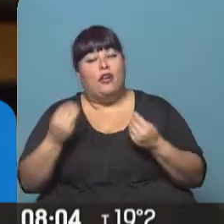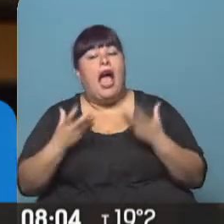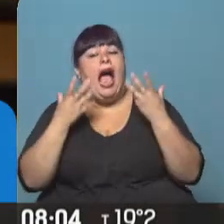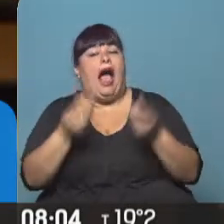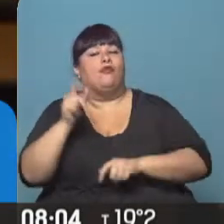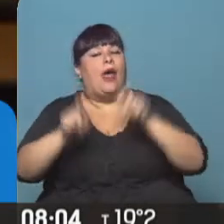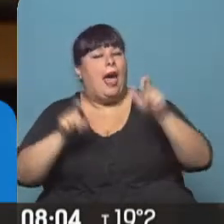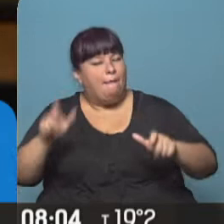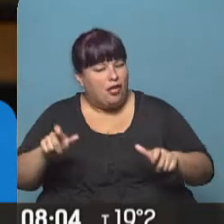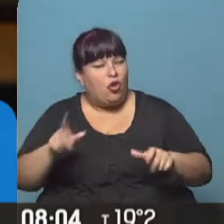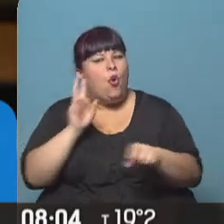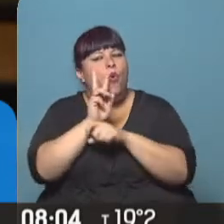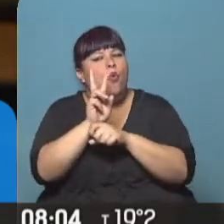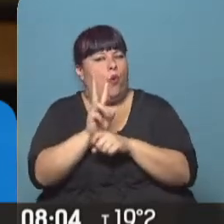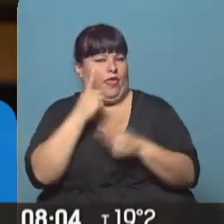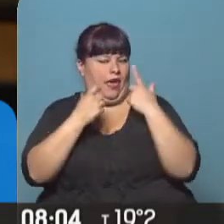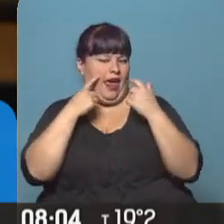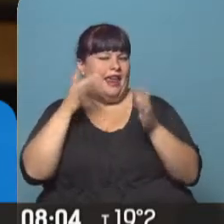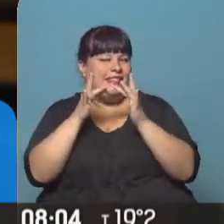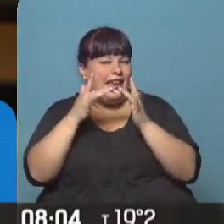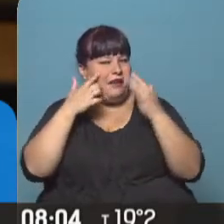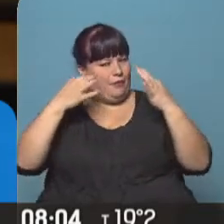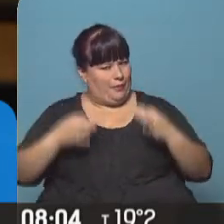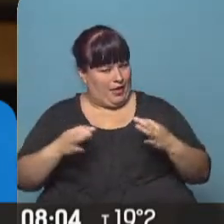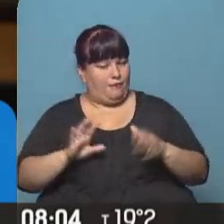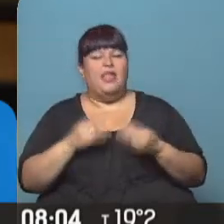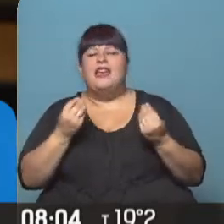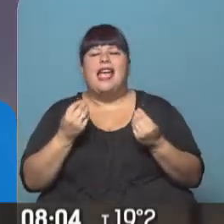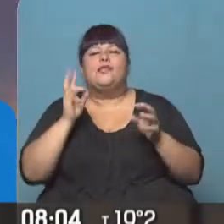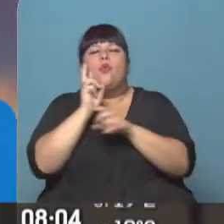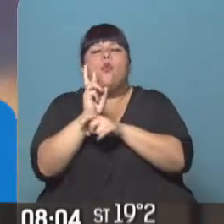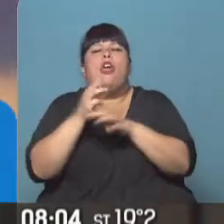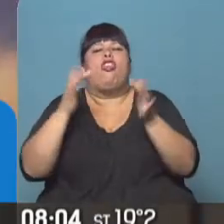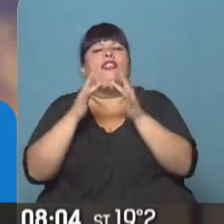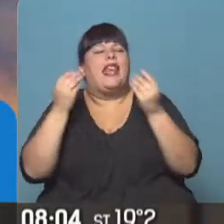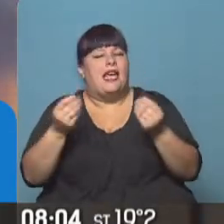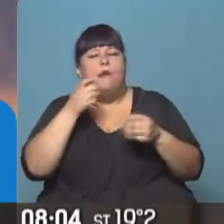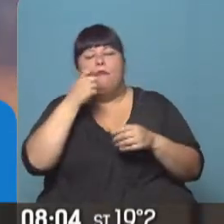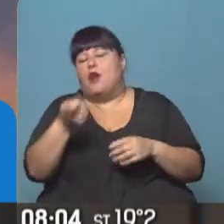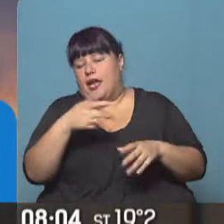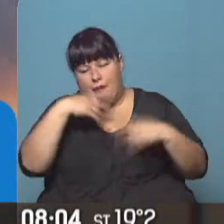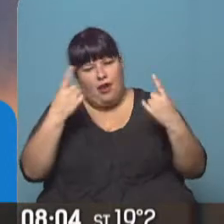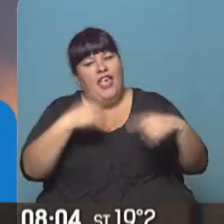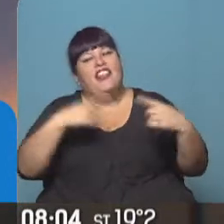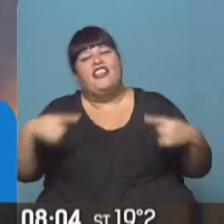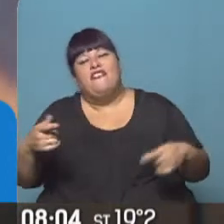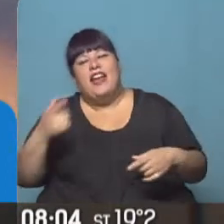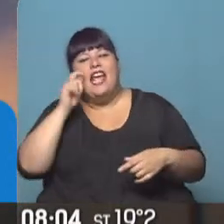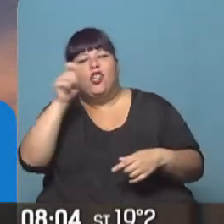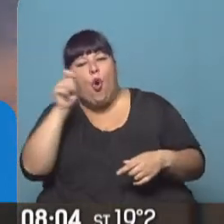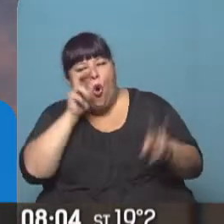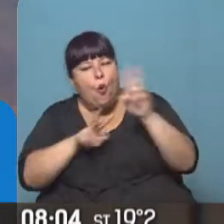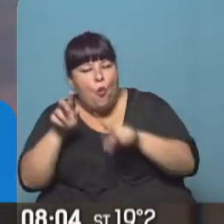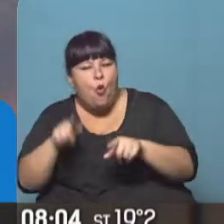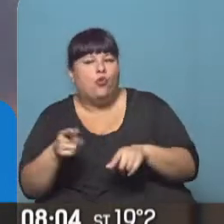ayudar a la gente a cuidarse más en internet, a tener conductas más sanas. ¿Qué significa cuidarse más? Cuando entramos, por ahí distinto es cuando